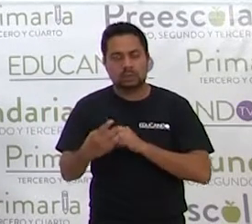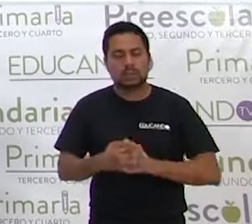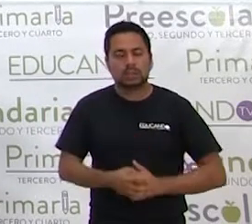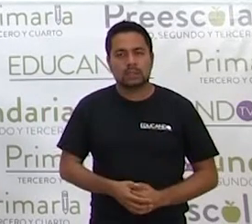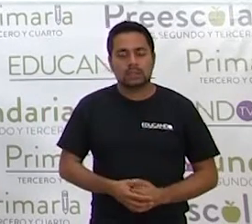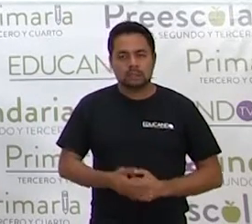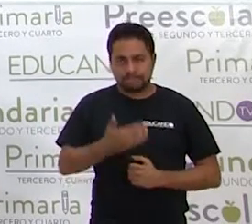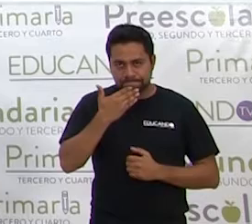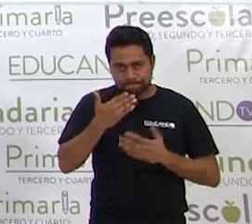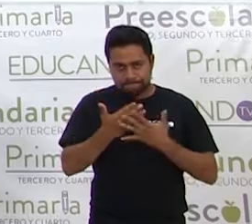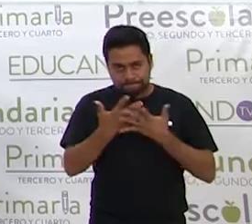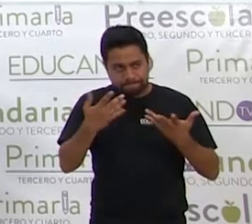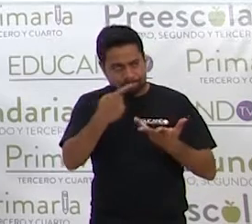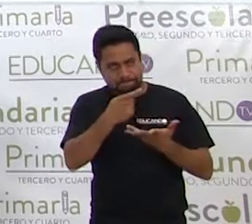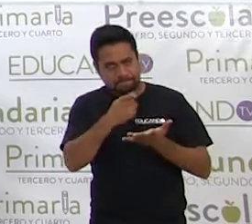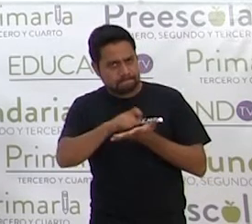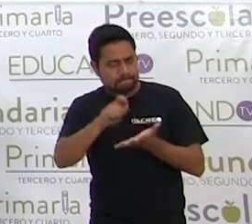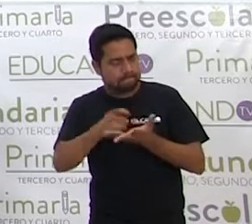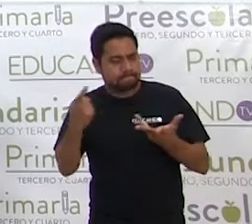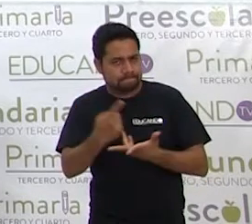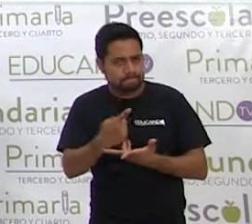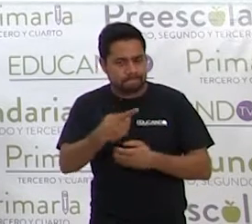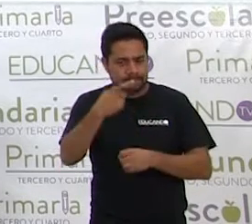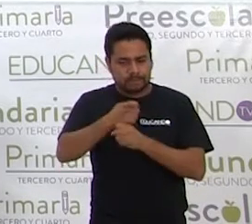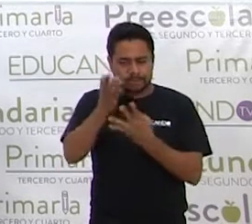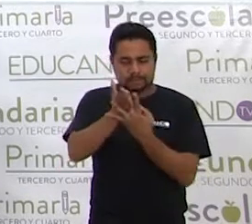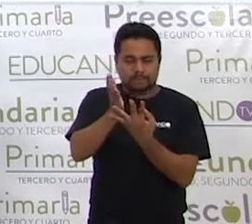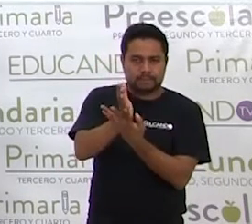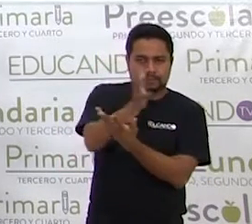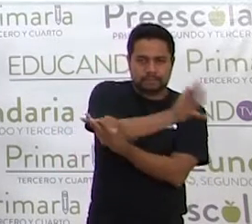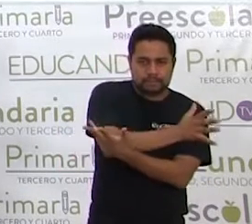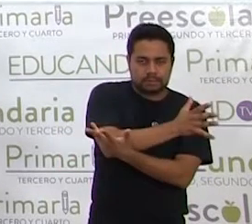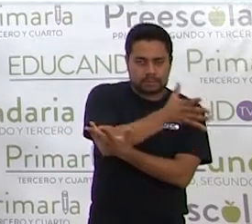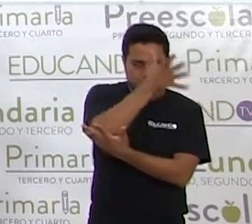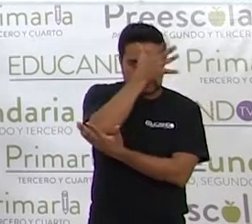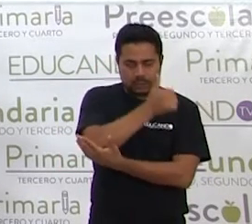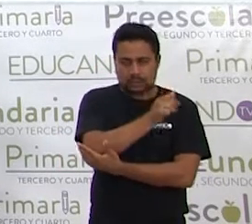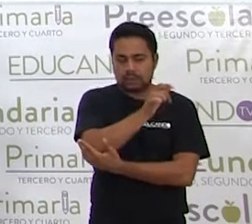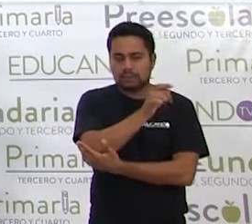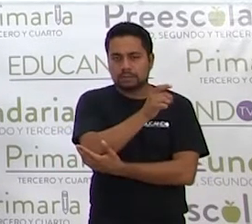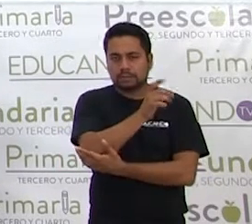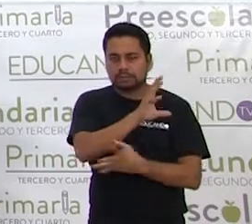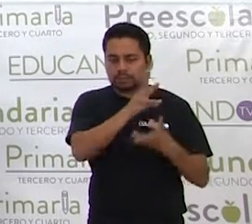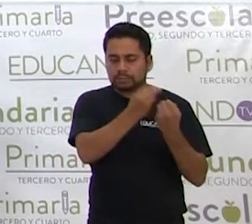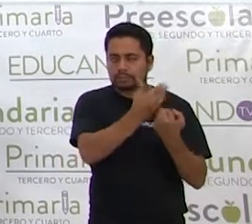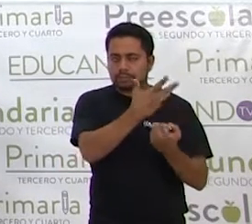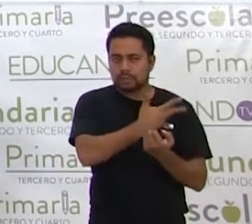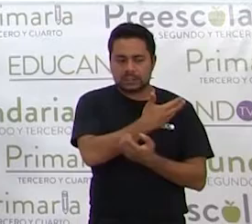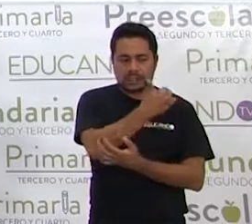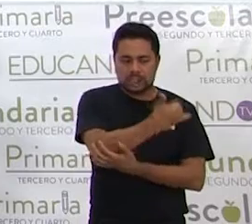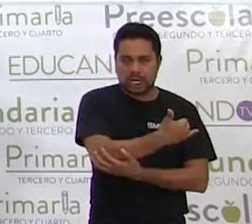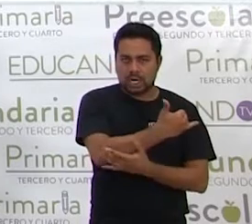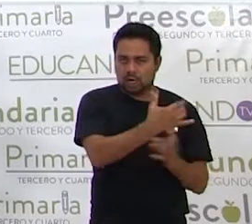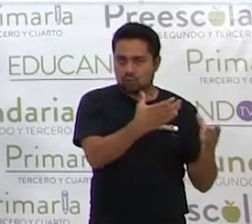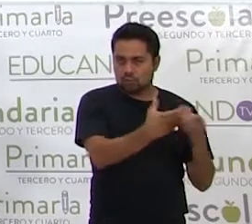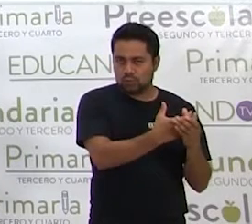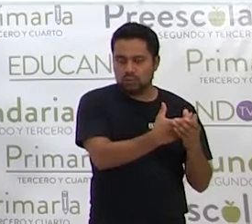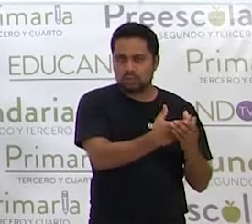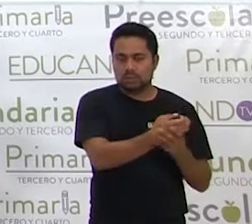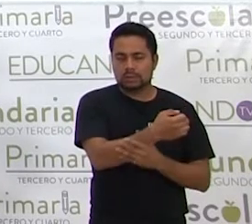ahora qué vamos a hacer aquí en el primer miembro vamos a dejar los términos que tienen la incógnita ayer de